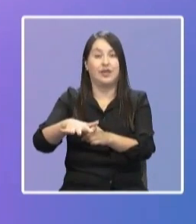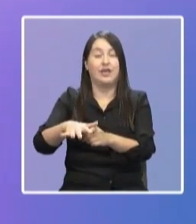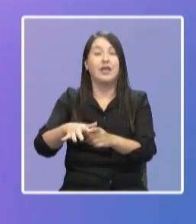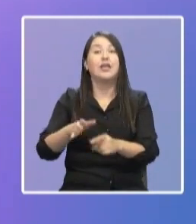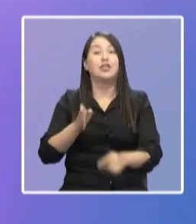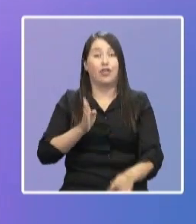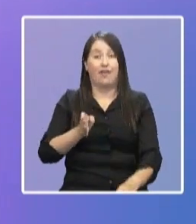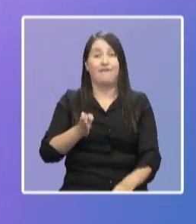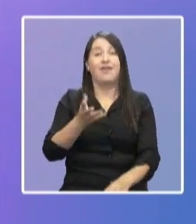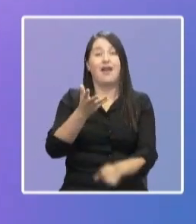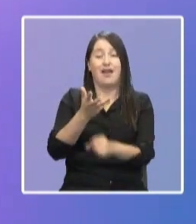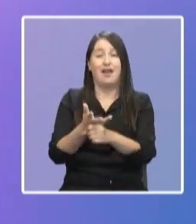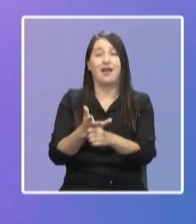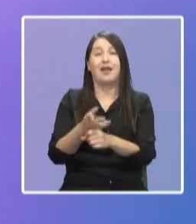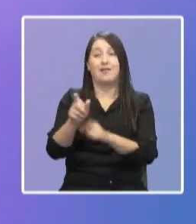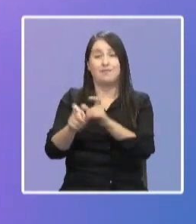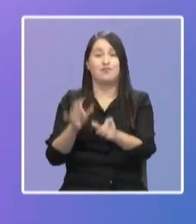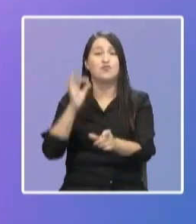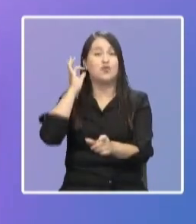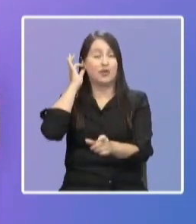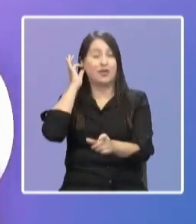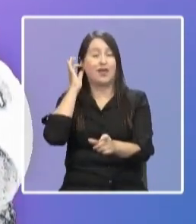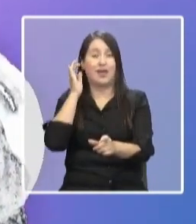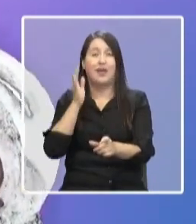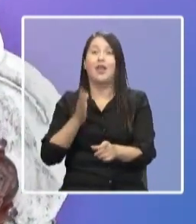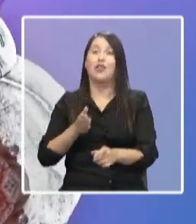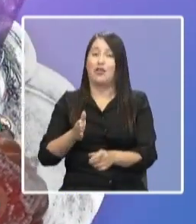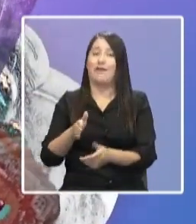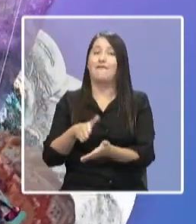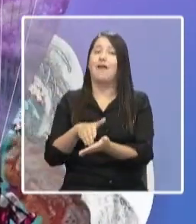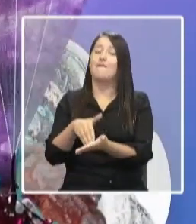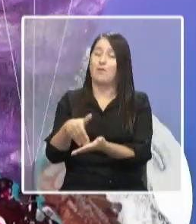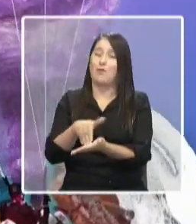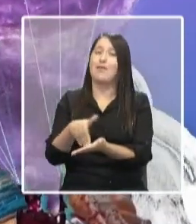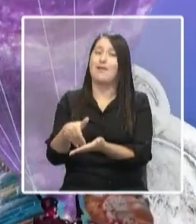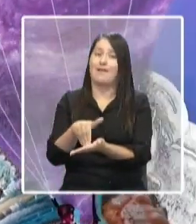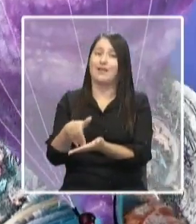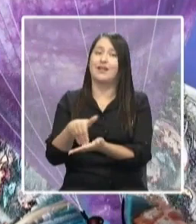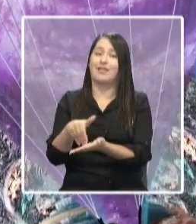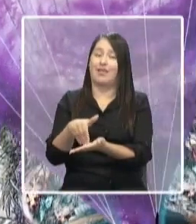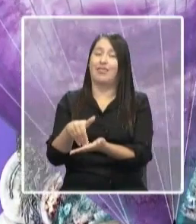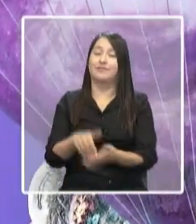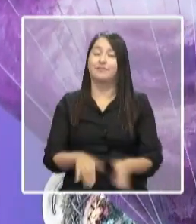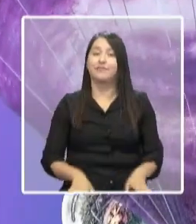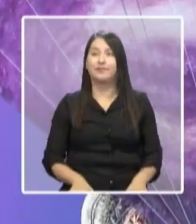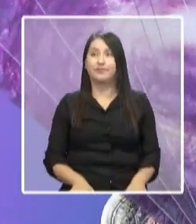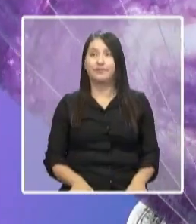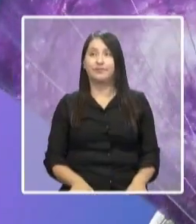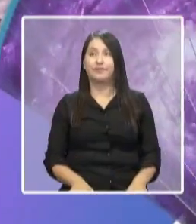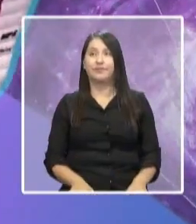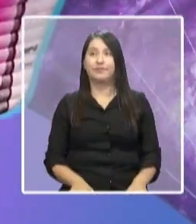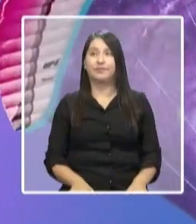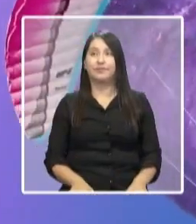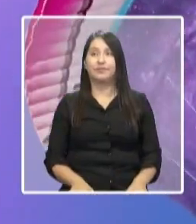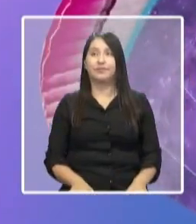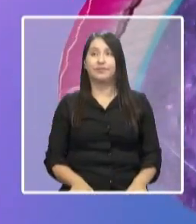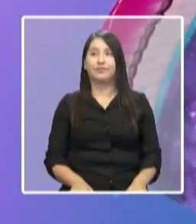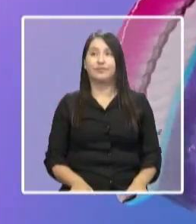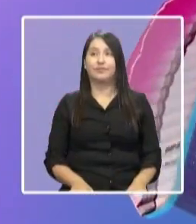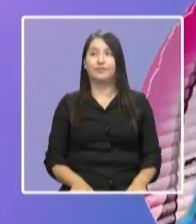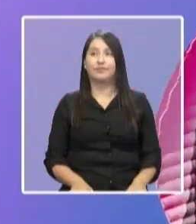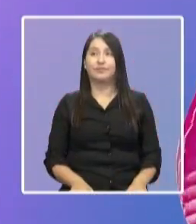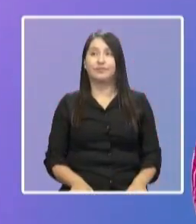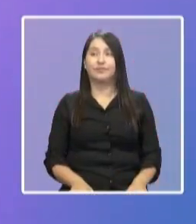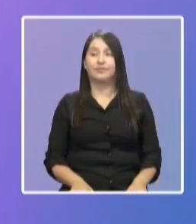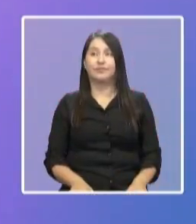mujeres permanecen en situaciones de gran vulnerabilidad. Sí, Los procesos de